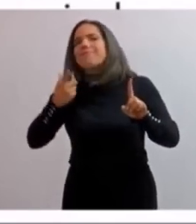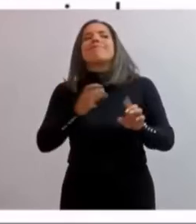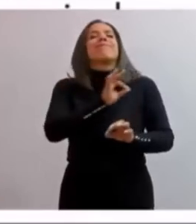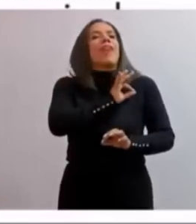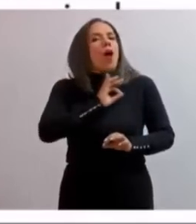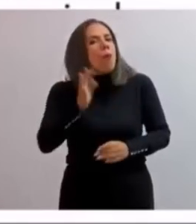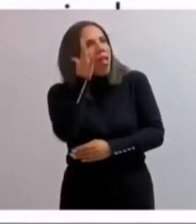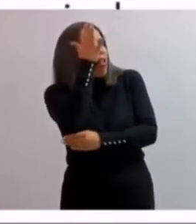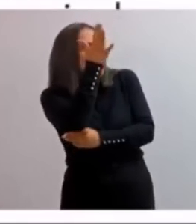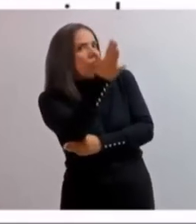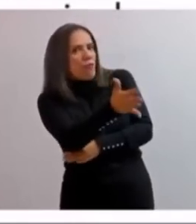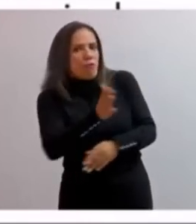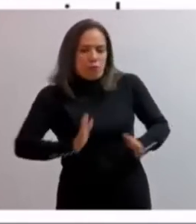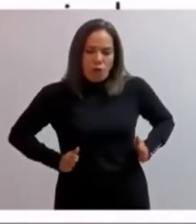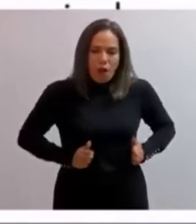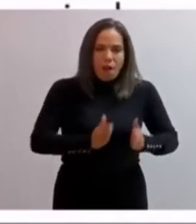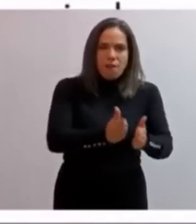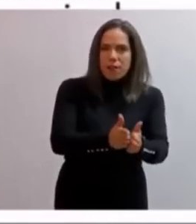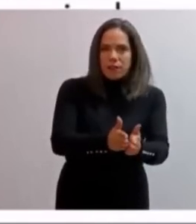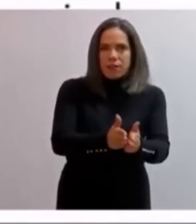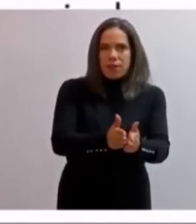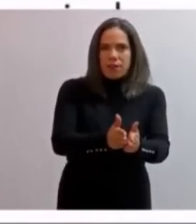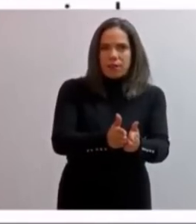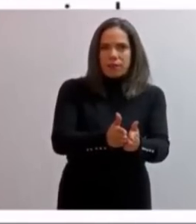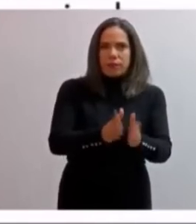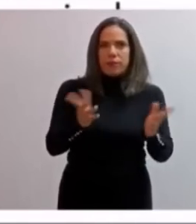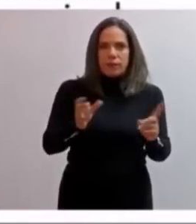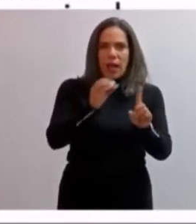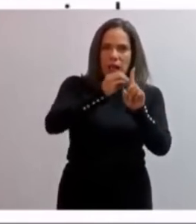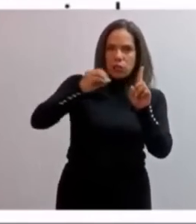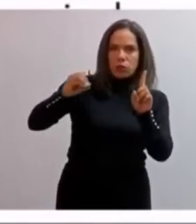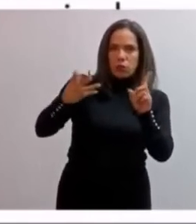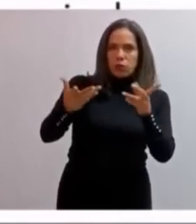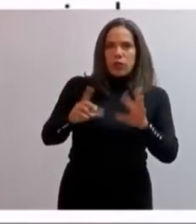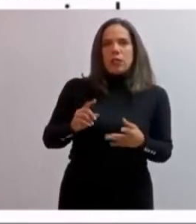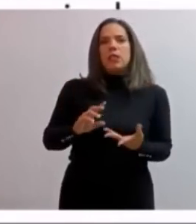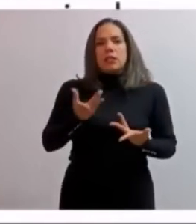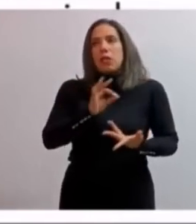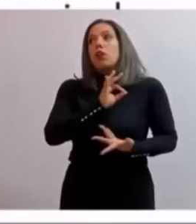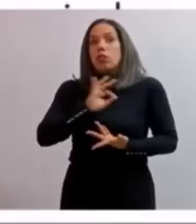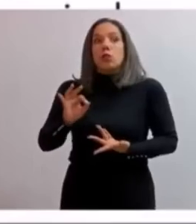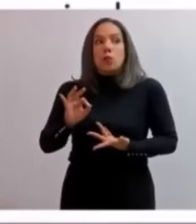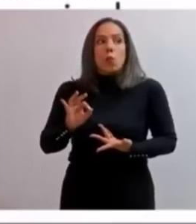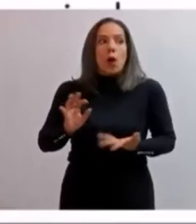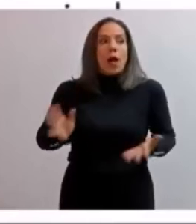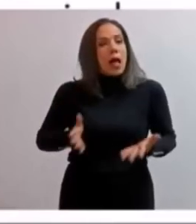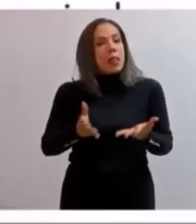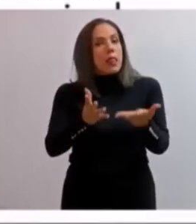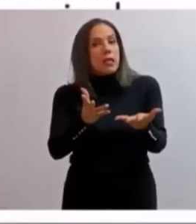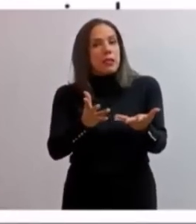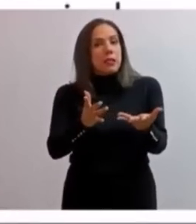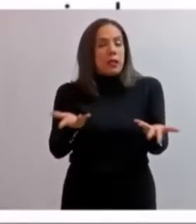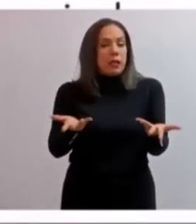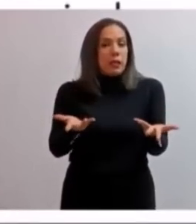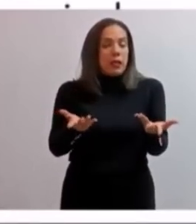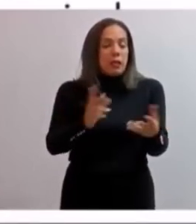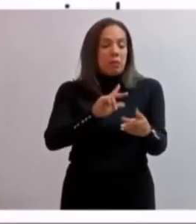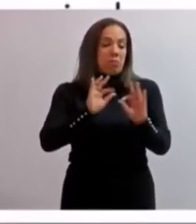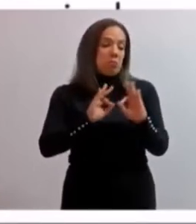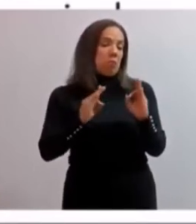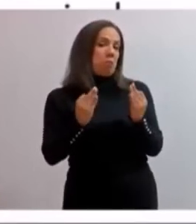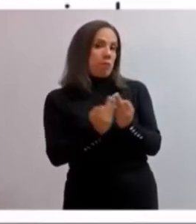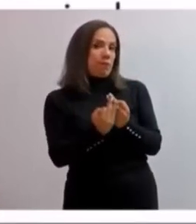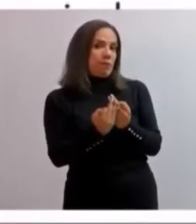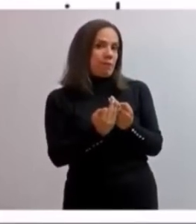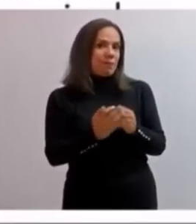alguna manera avanzar en un codiseño que permita realizar esta interpretación. Y